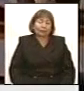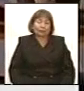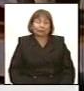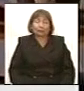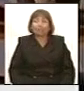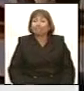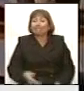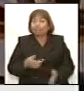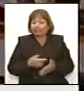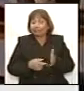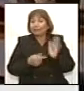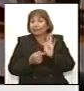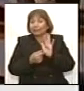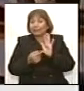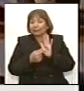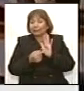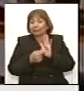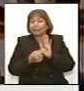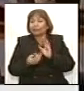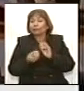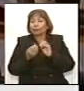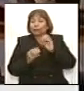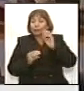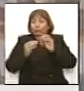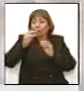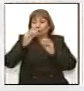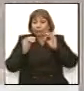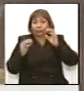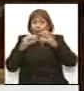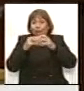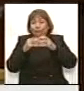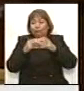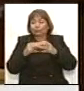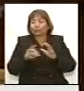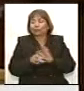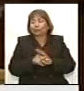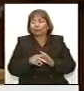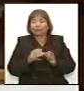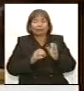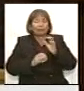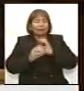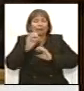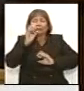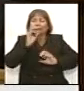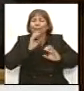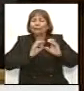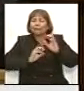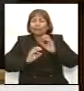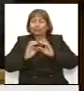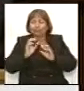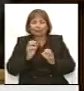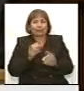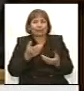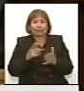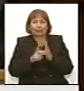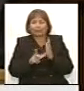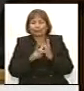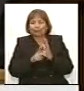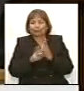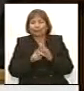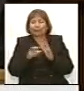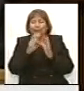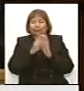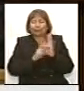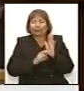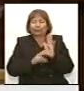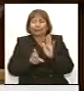la que se señala cómo se estructura la ley. Ciencia de la Legislación, Técnicas Legislativas, Proyecto de Ley